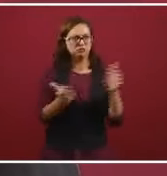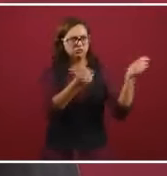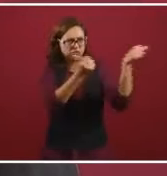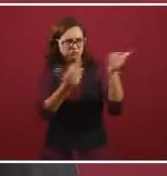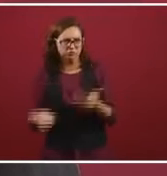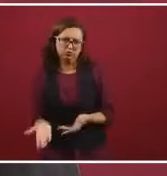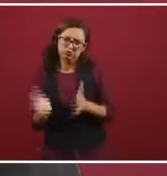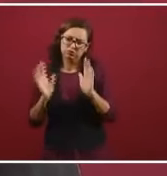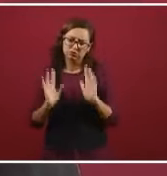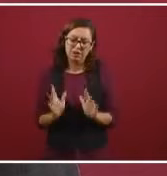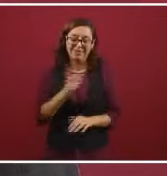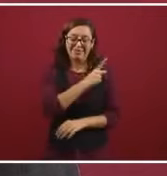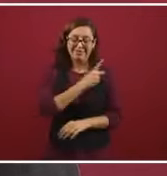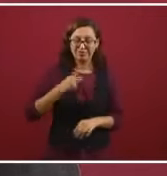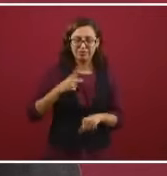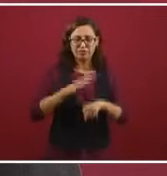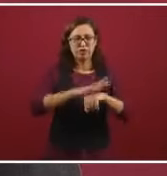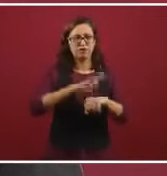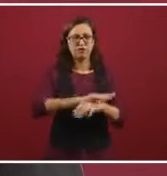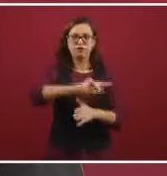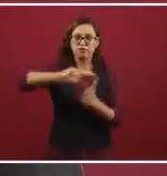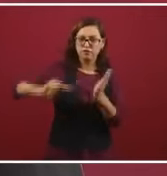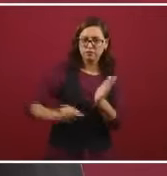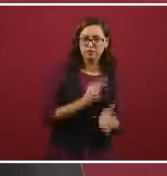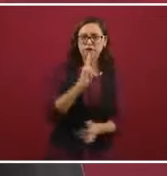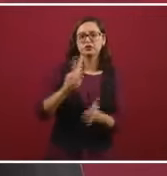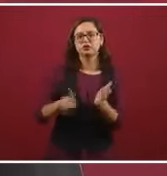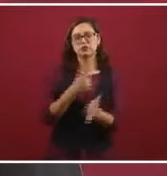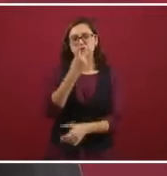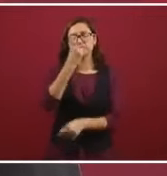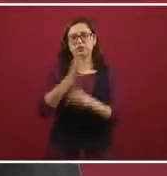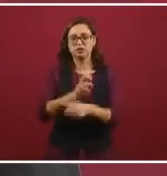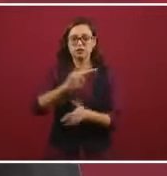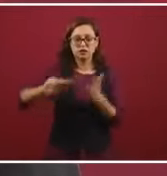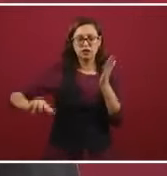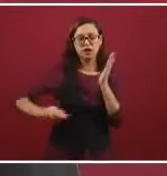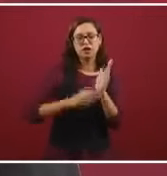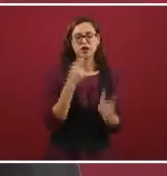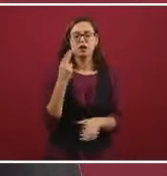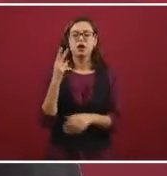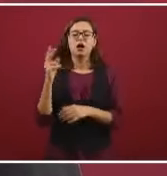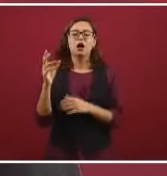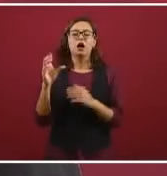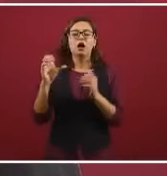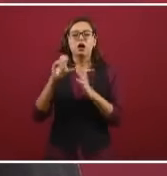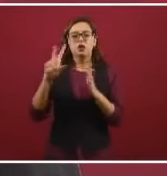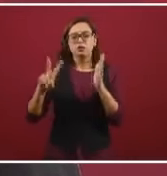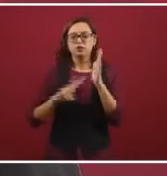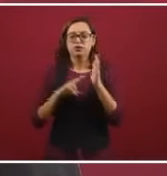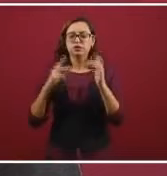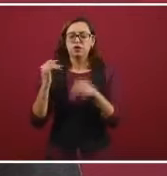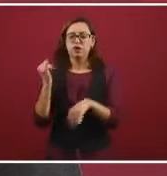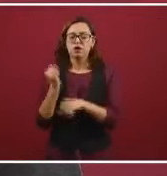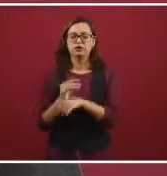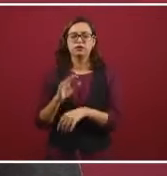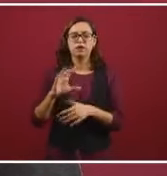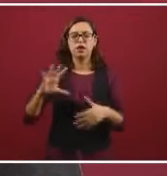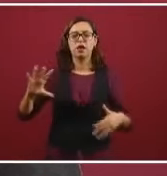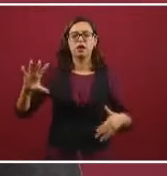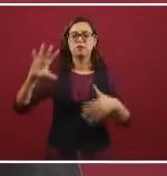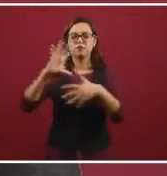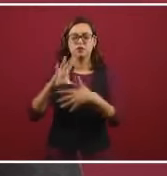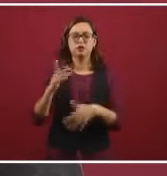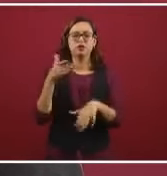Exhortarlos a que se firme, se ratifique la Convención Interamericana sobre el tráfico ilegal de armas